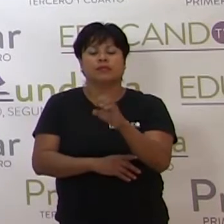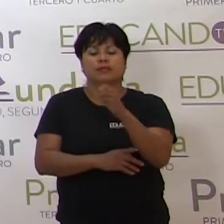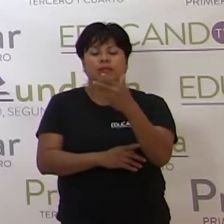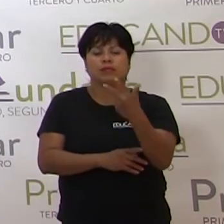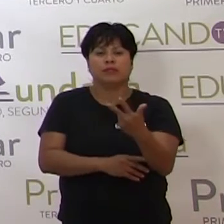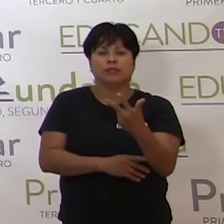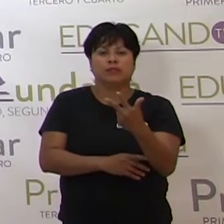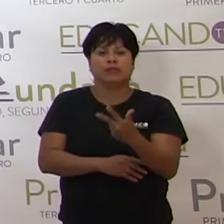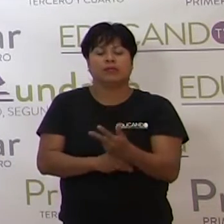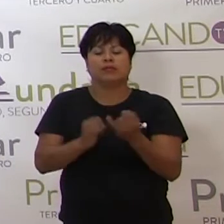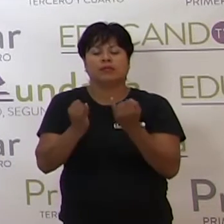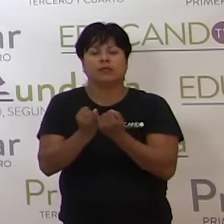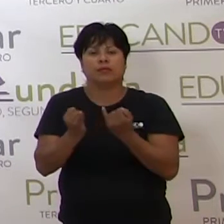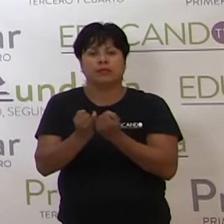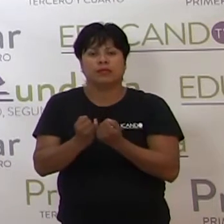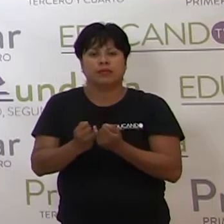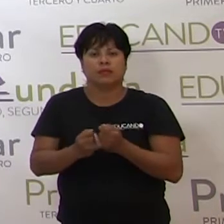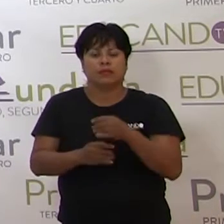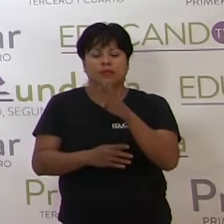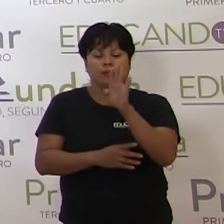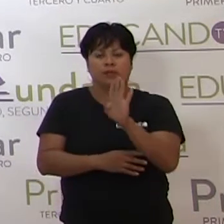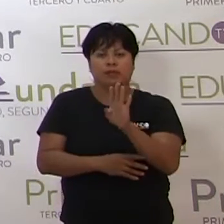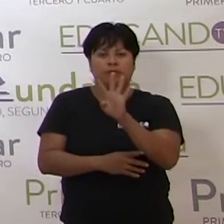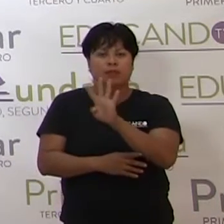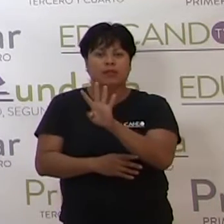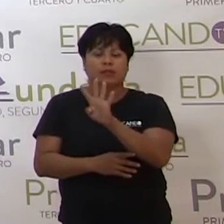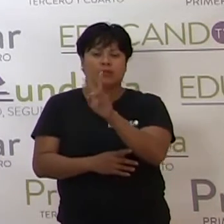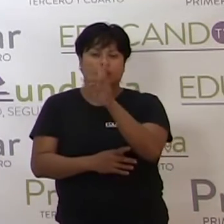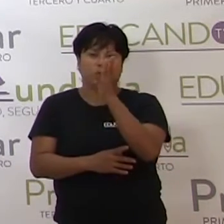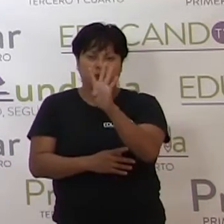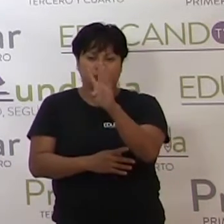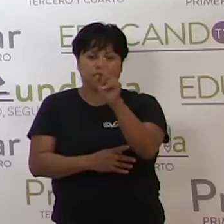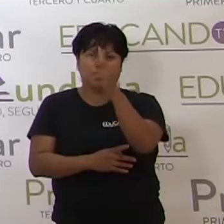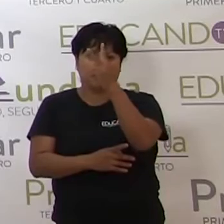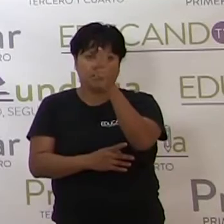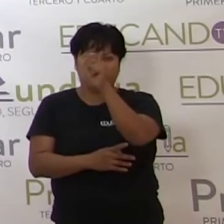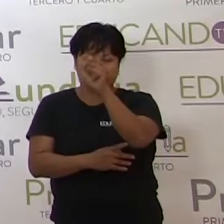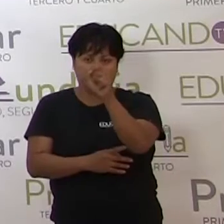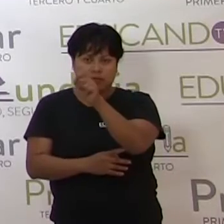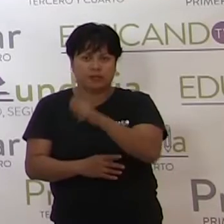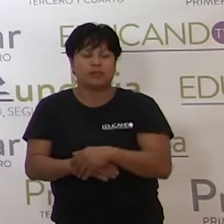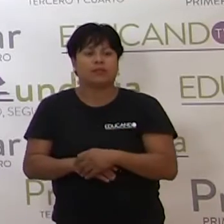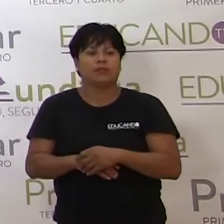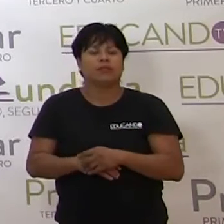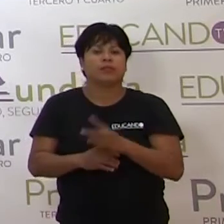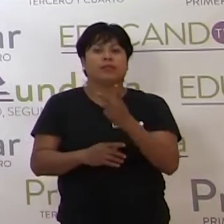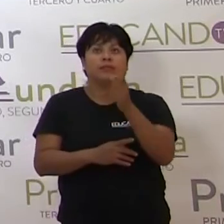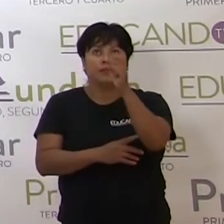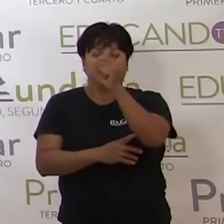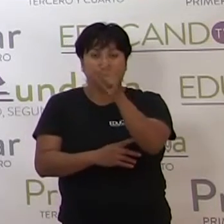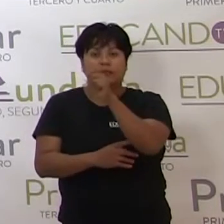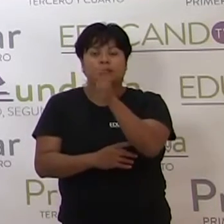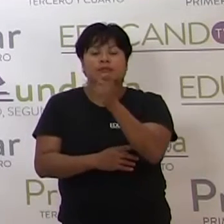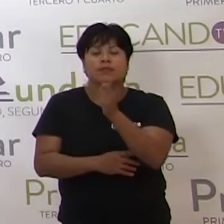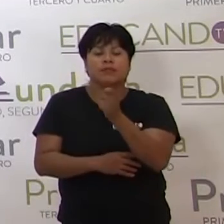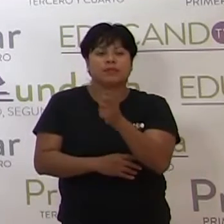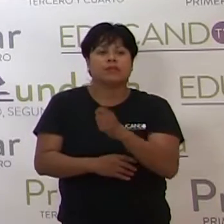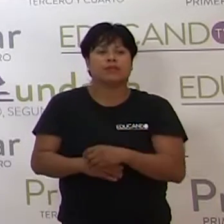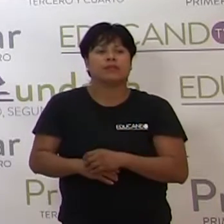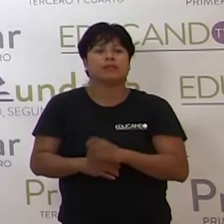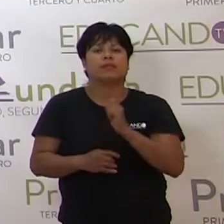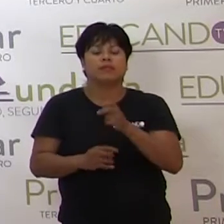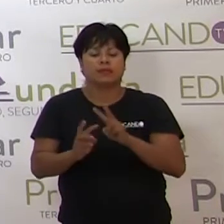108 igual a B cuadrada. La potencia cuadrada significa